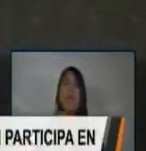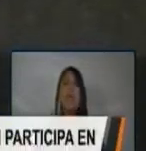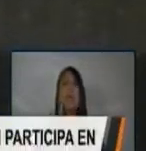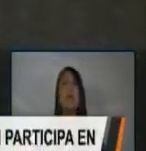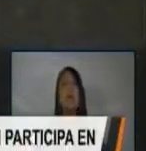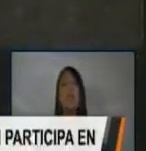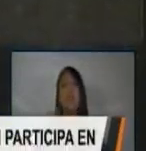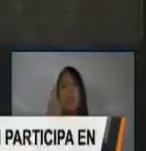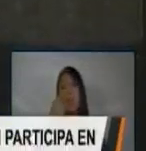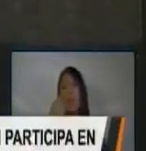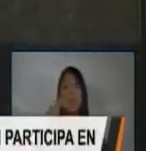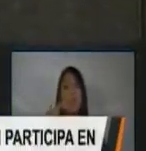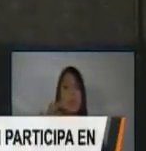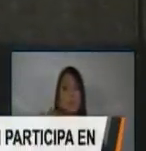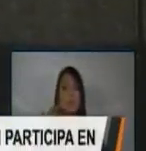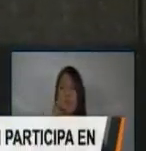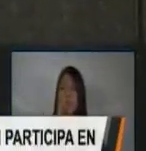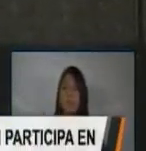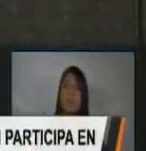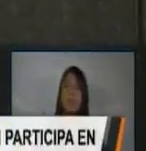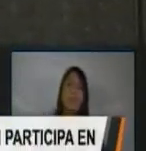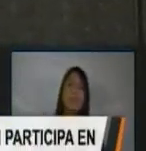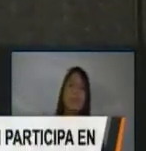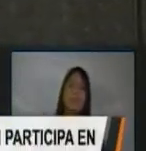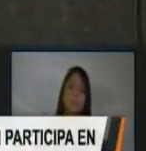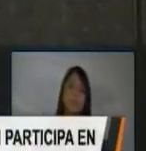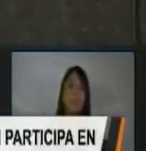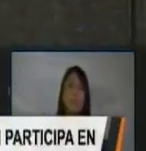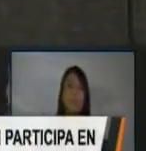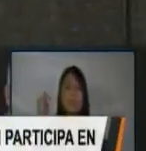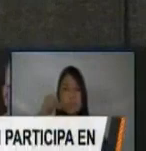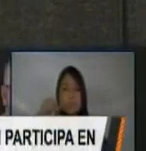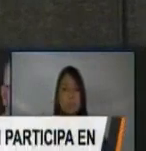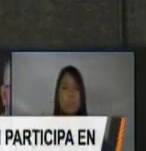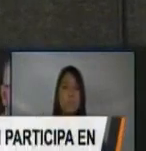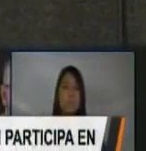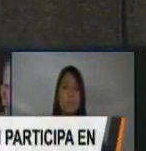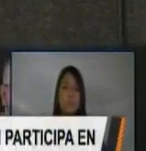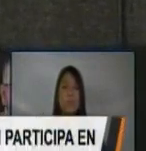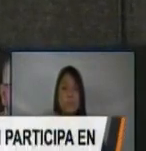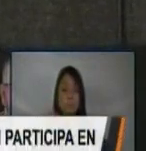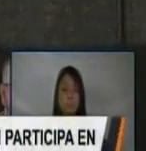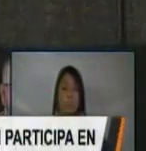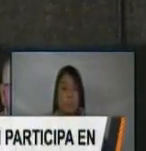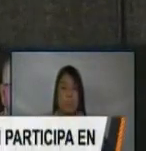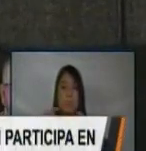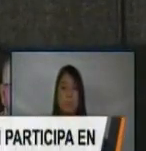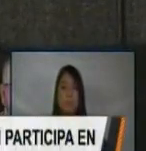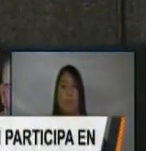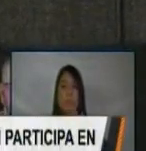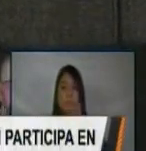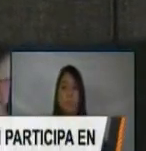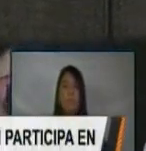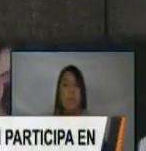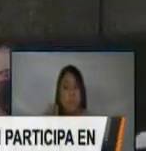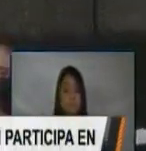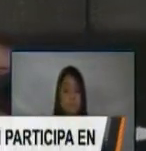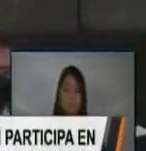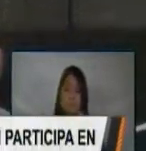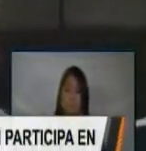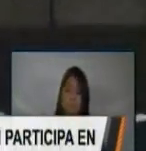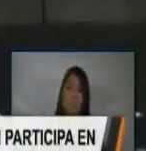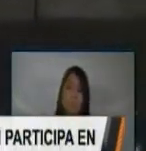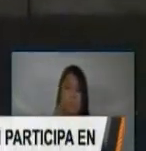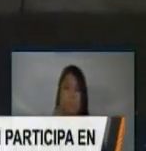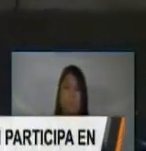su contribución. Y hoy es tiempo de lograr que esta preservación pueda continuar, pero sobre